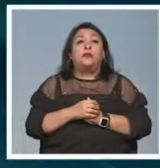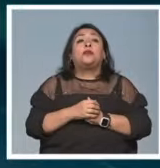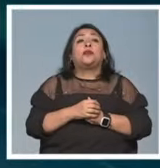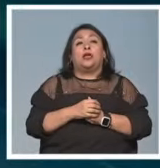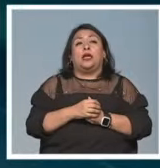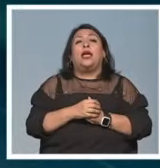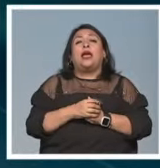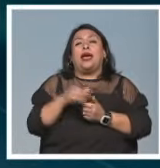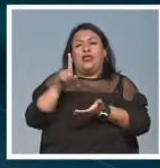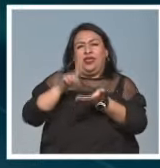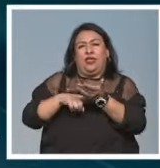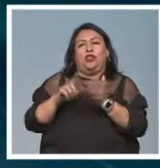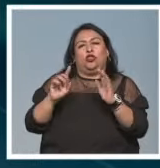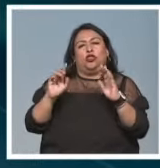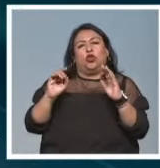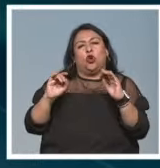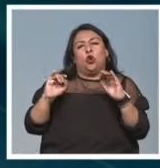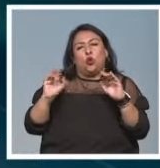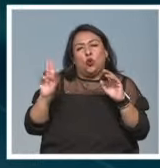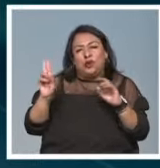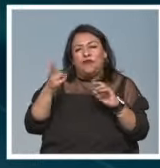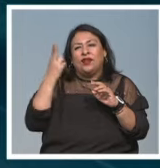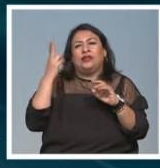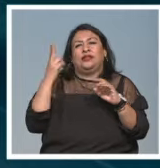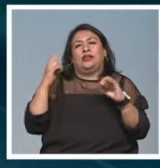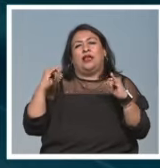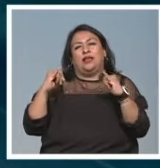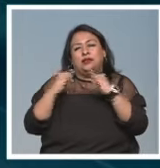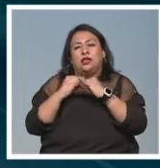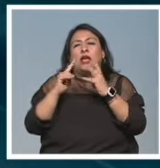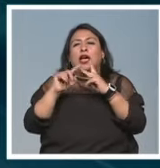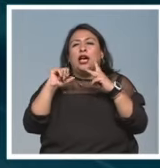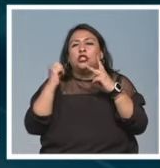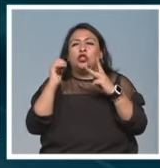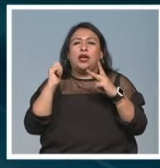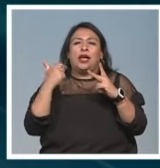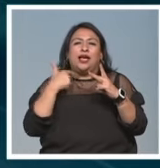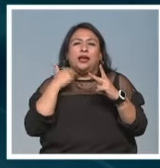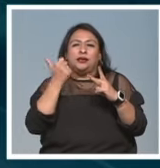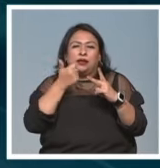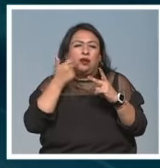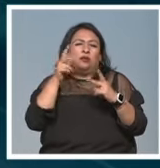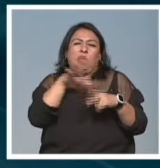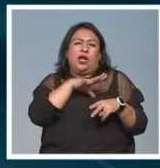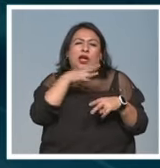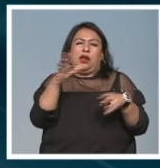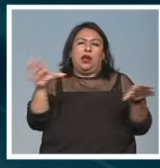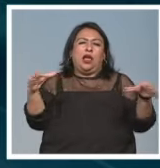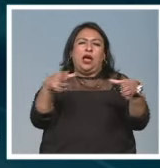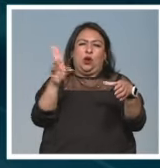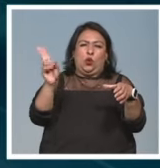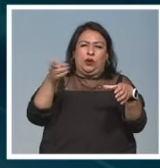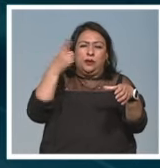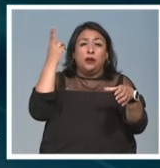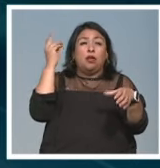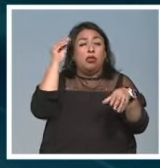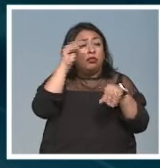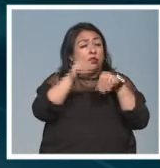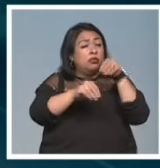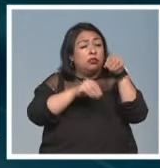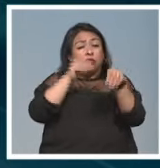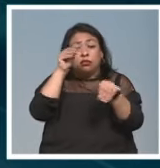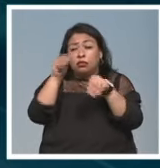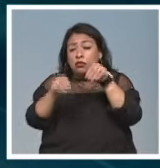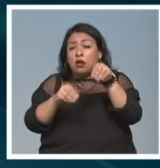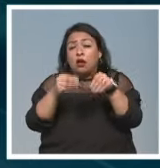Dependencias universitarias, asociaciones de exalumnos y en general comunidad universitaria colocarán para